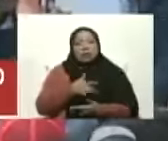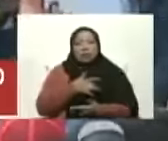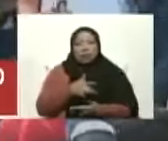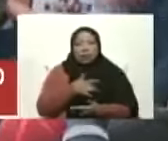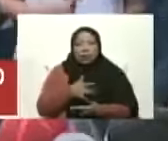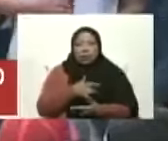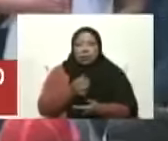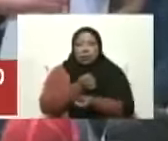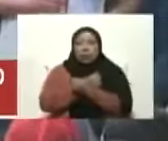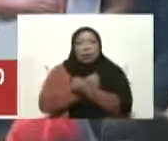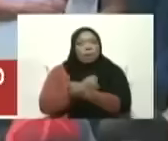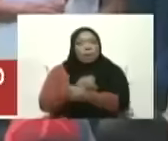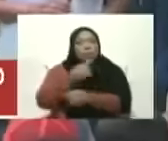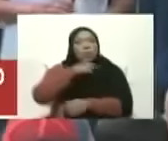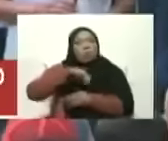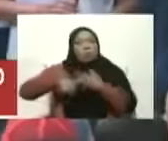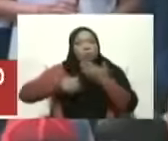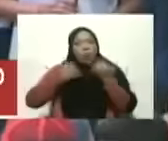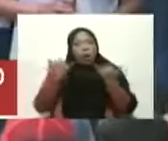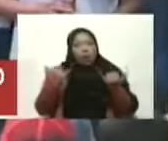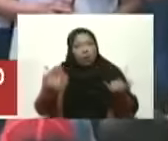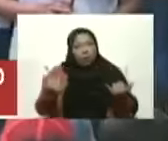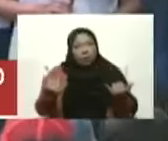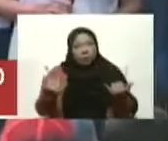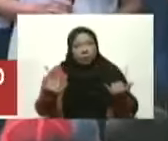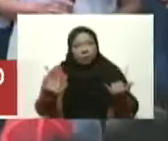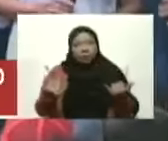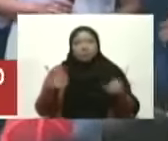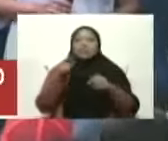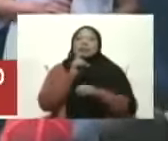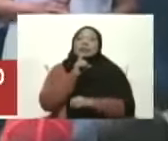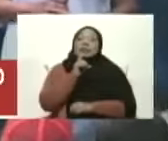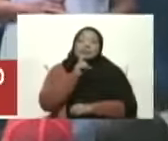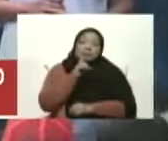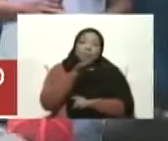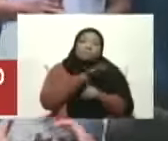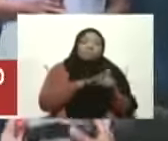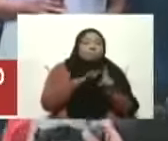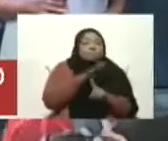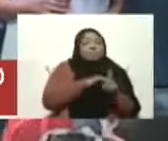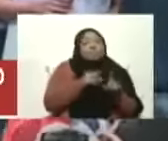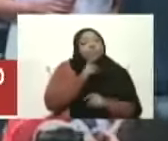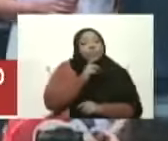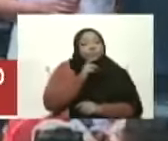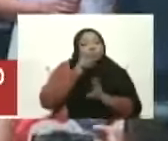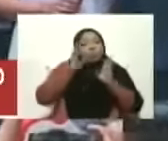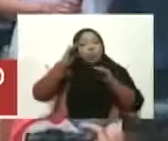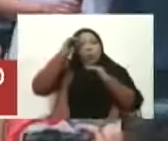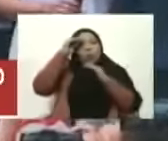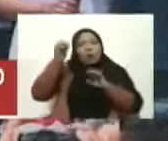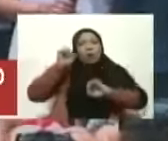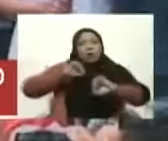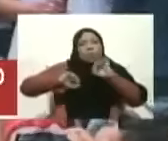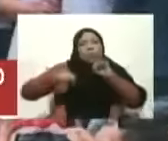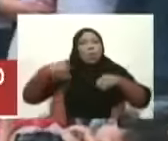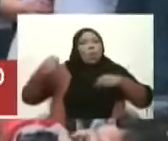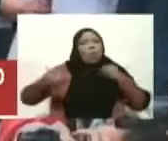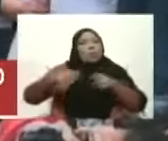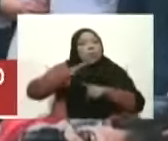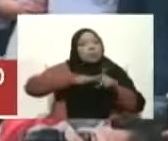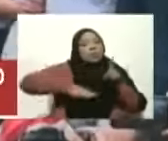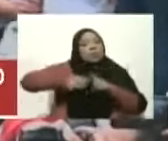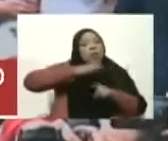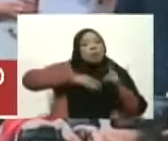quienes, pasando como pasamos por dificultades, atendiendo y enfrentando como